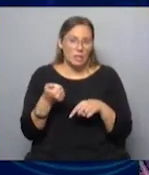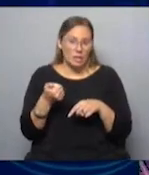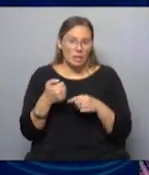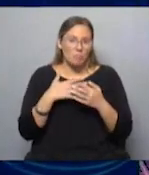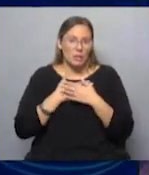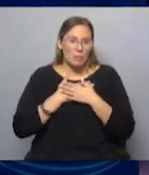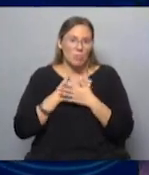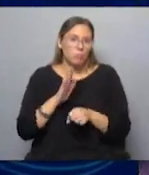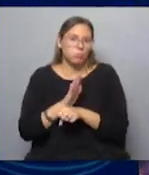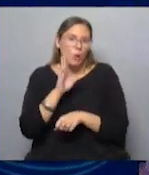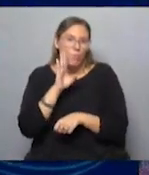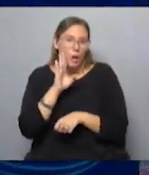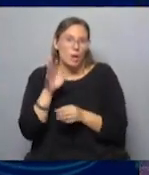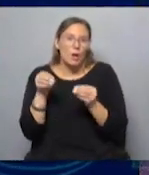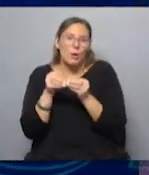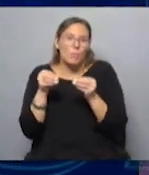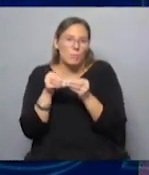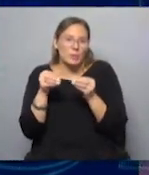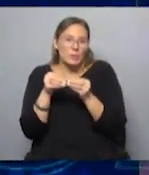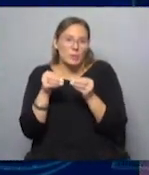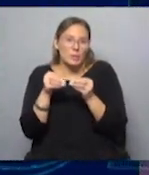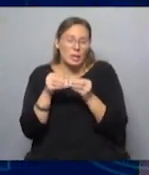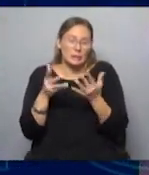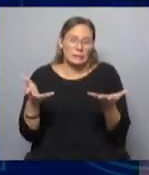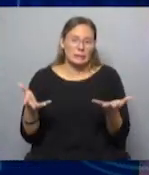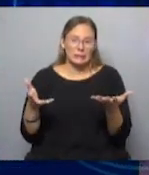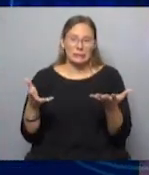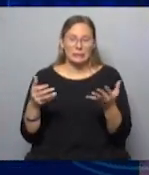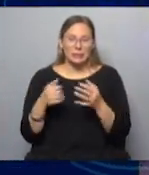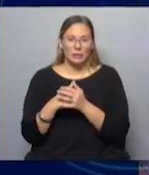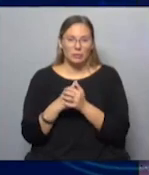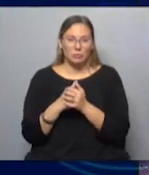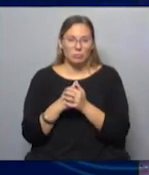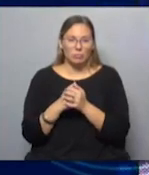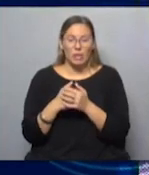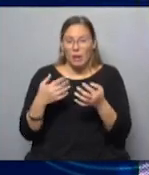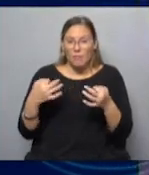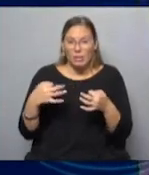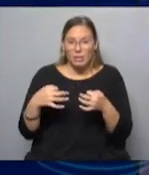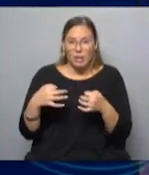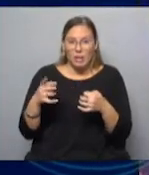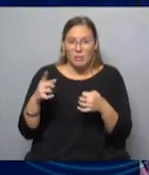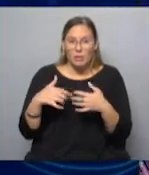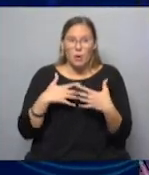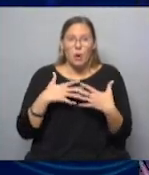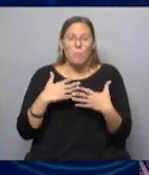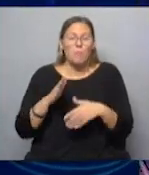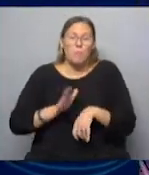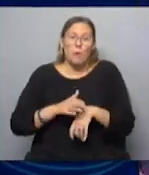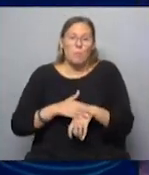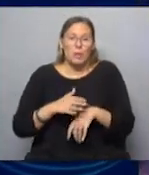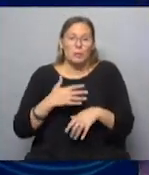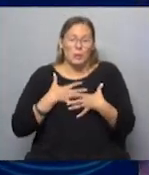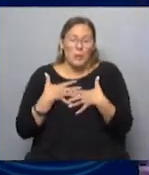mí fue mi madre mi compañera mi todo y la verdad que tengo de vivir un momento de